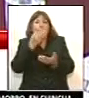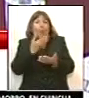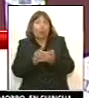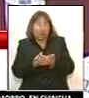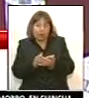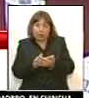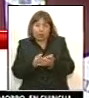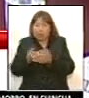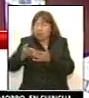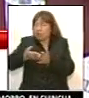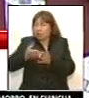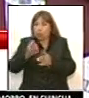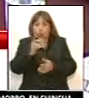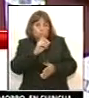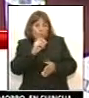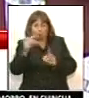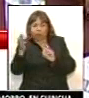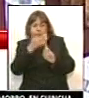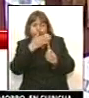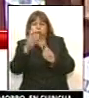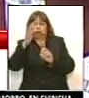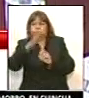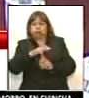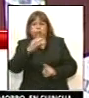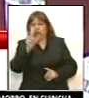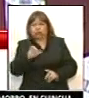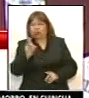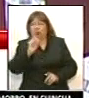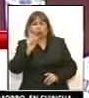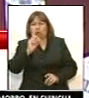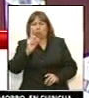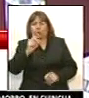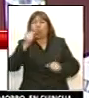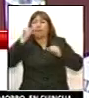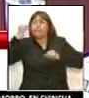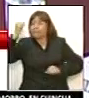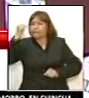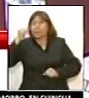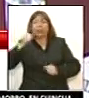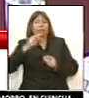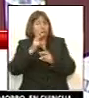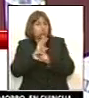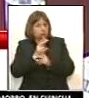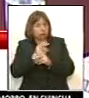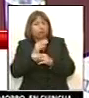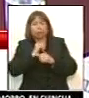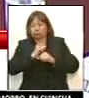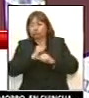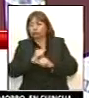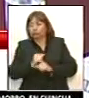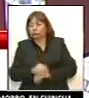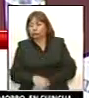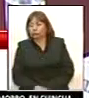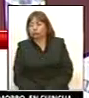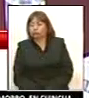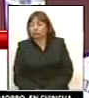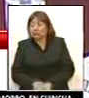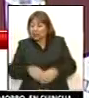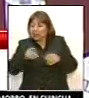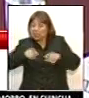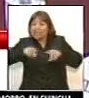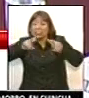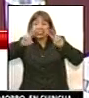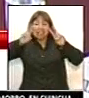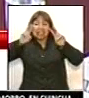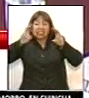No estamos yendo a un maltrato de las personas, y justamente porque defendemos sus derechos humanos. Y ahí es donde está el tema. Y ese era el tema.